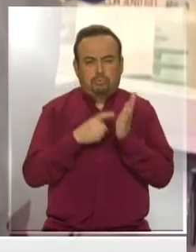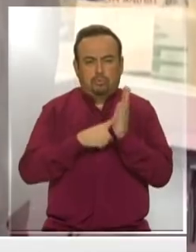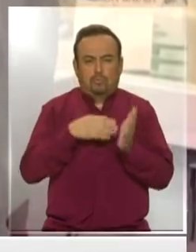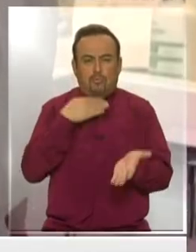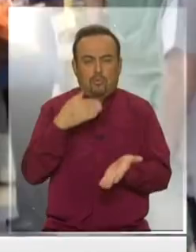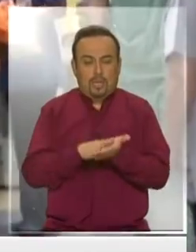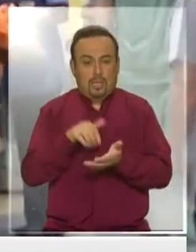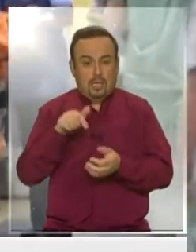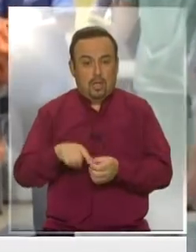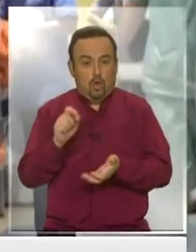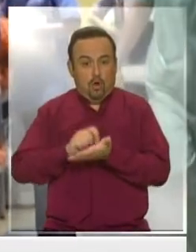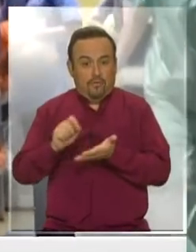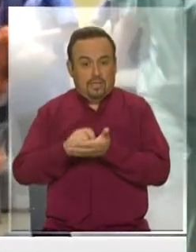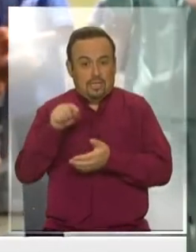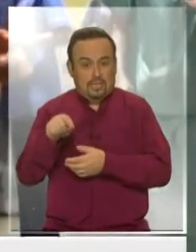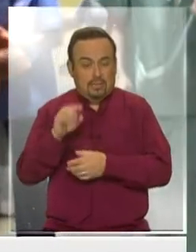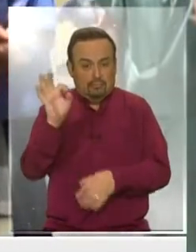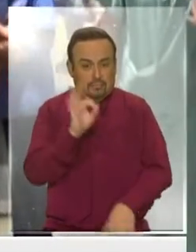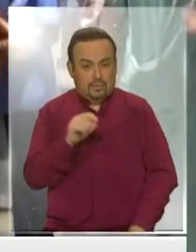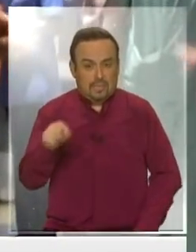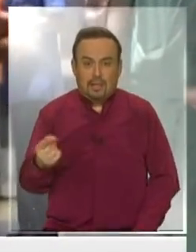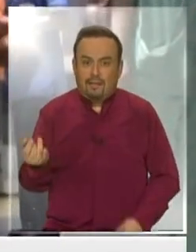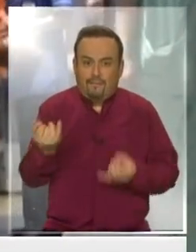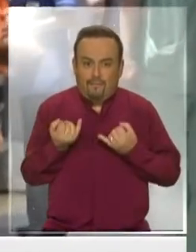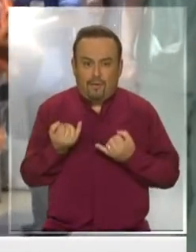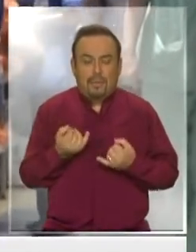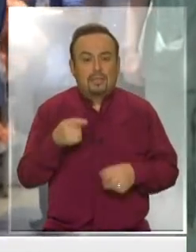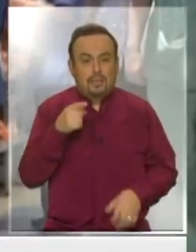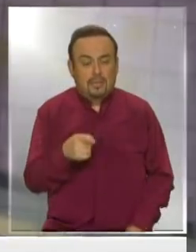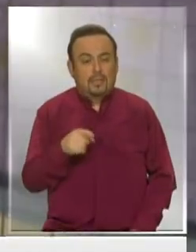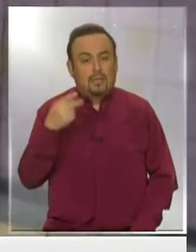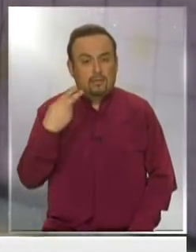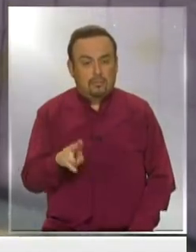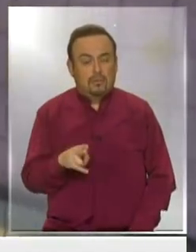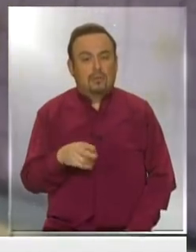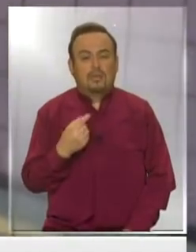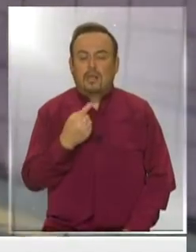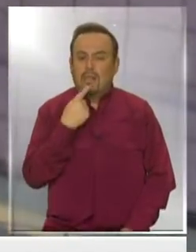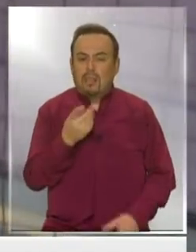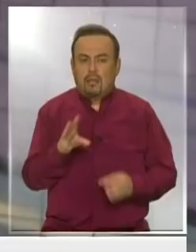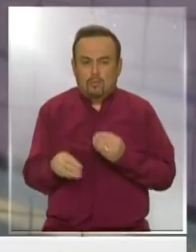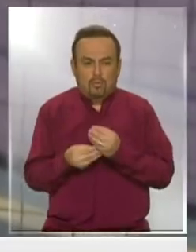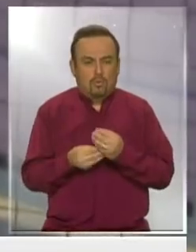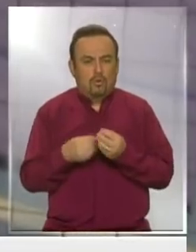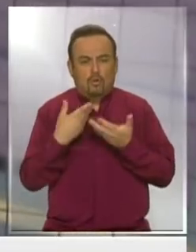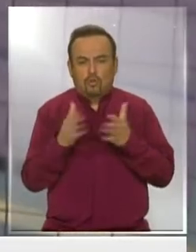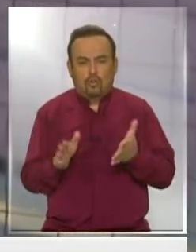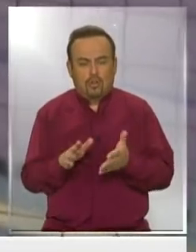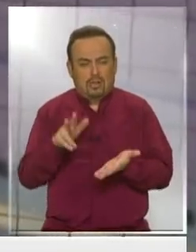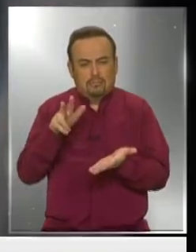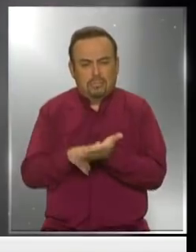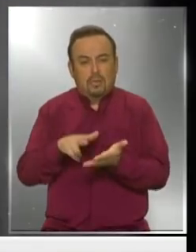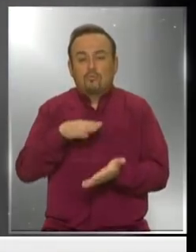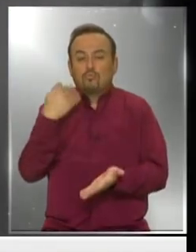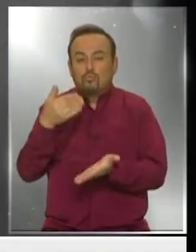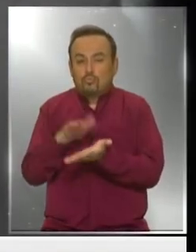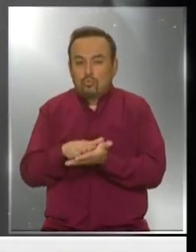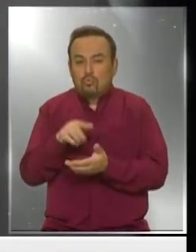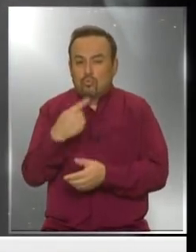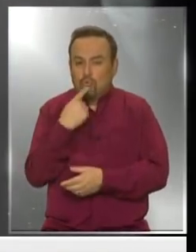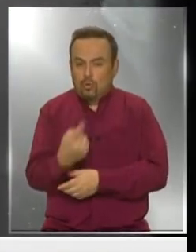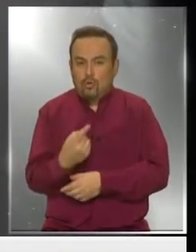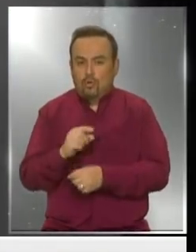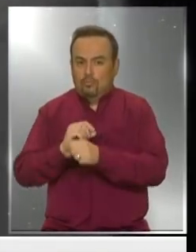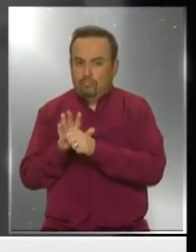coronavirus, según la Oficina Nacional de Estadística. Los datos de ese organismo incluyen todos los certificados de defunción que mencionan